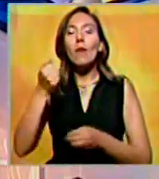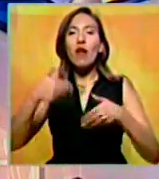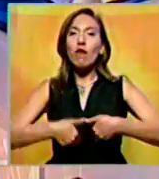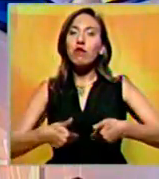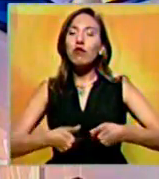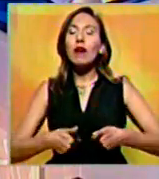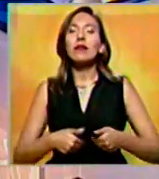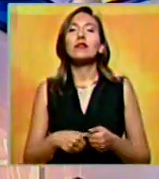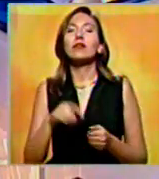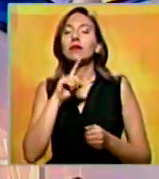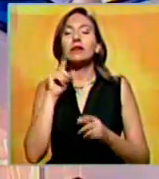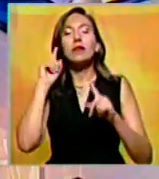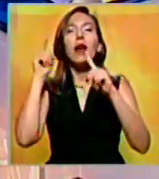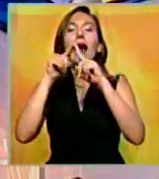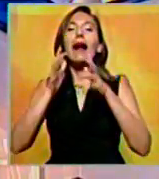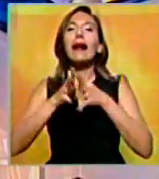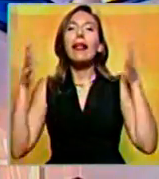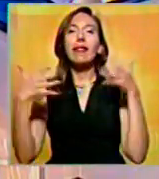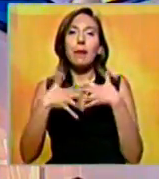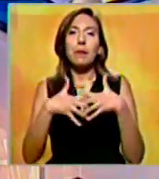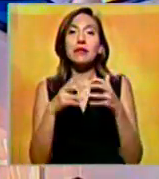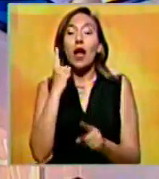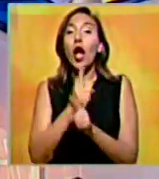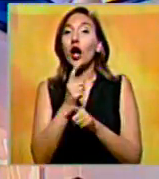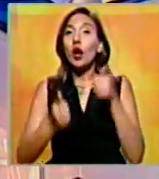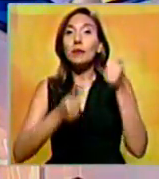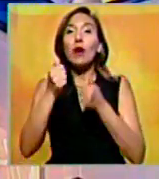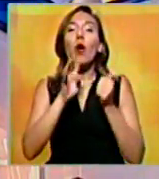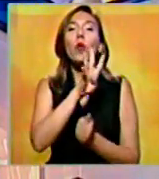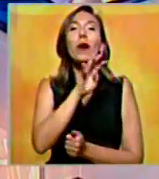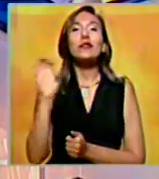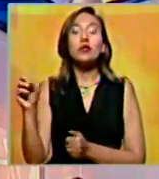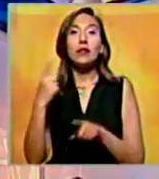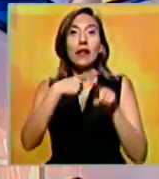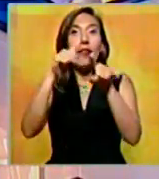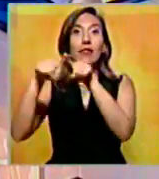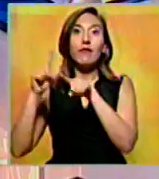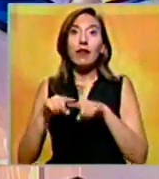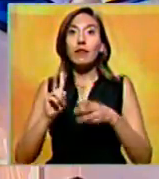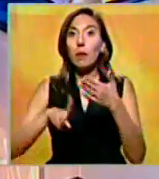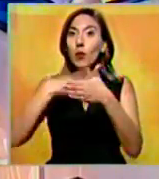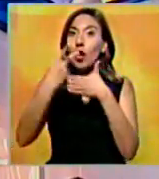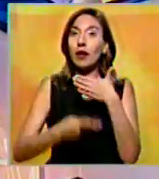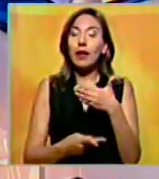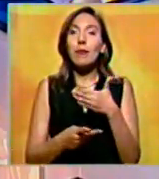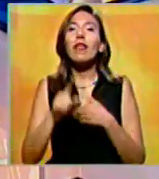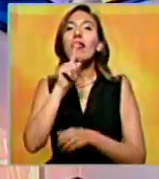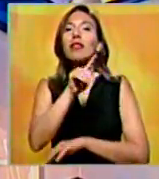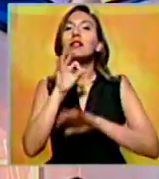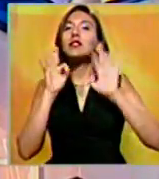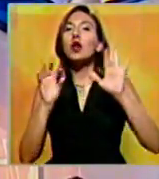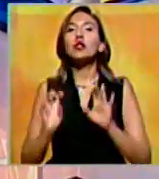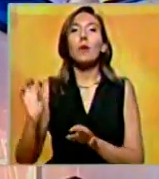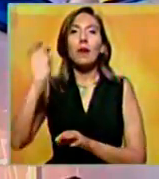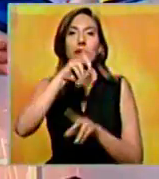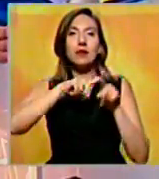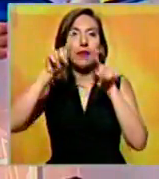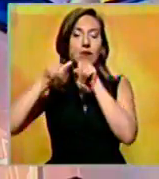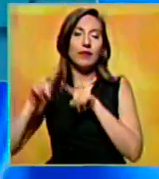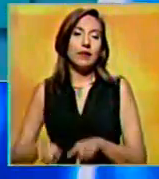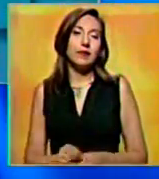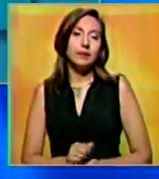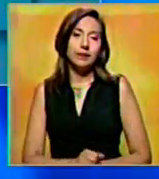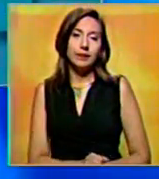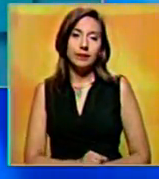categoría Grandes Empresas, compitiendo con otras 400 iniciativas procedentes de 18 países